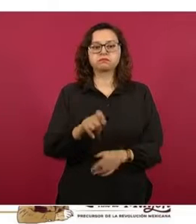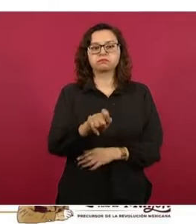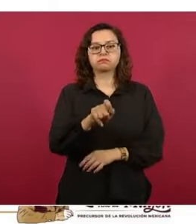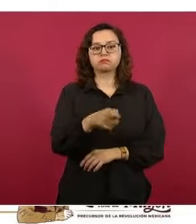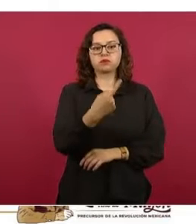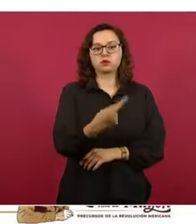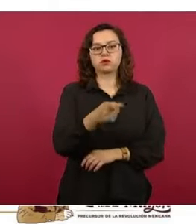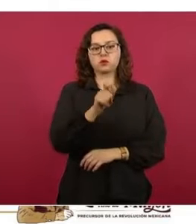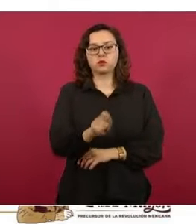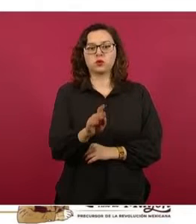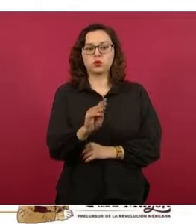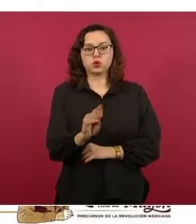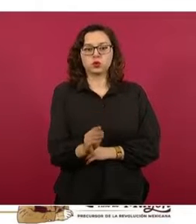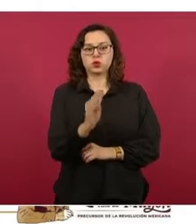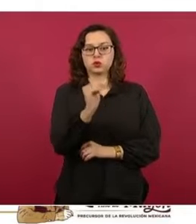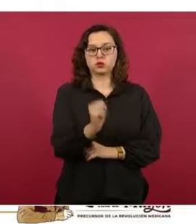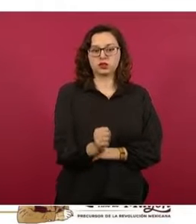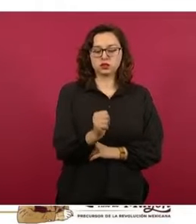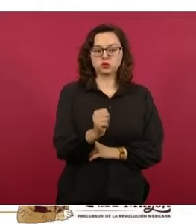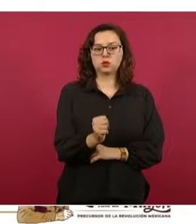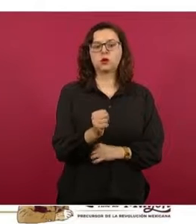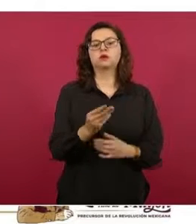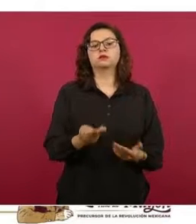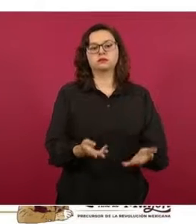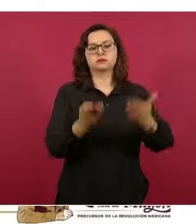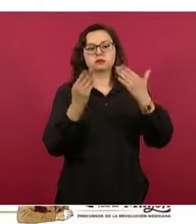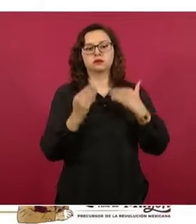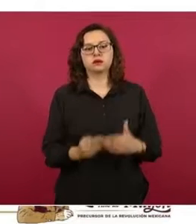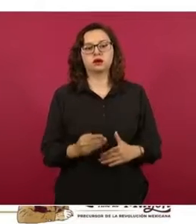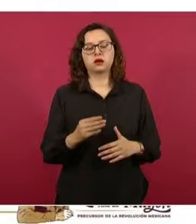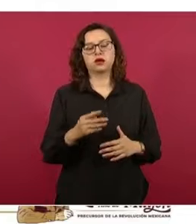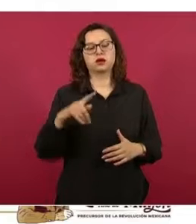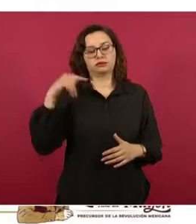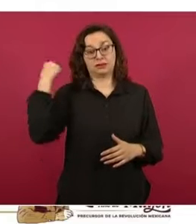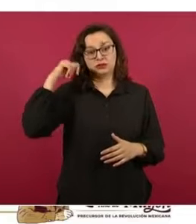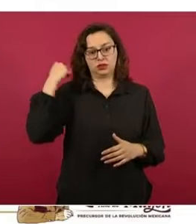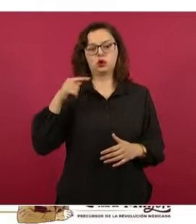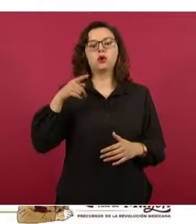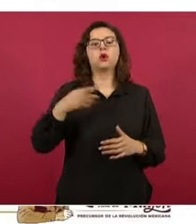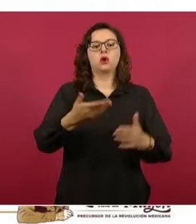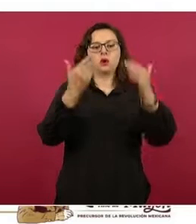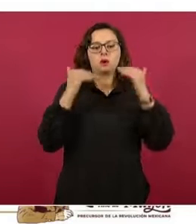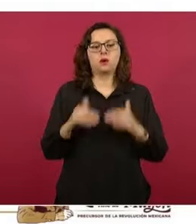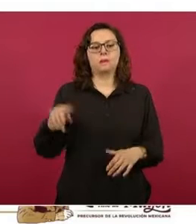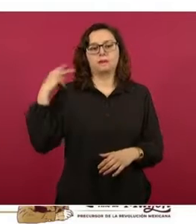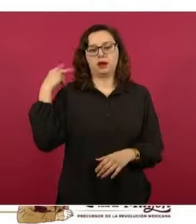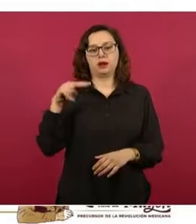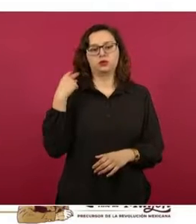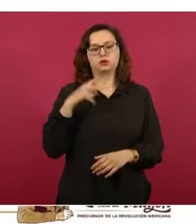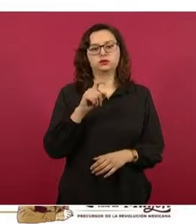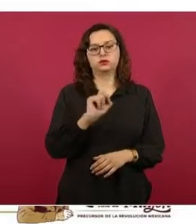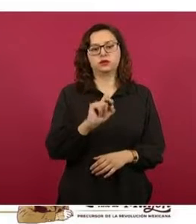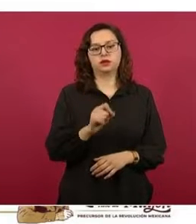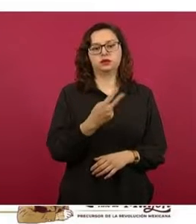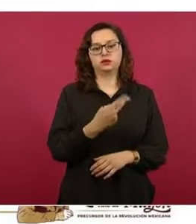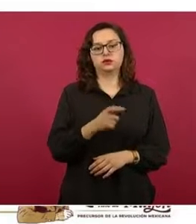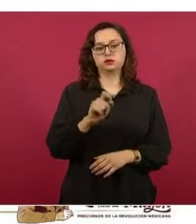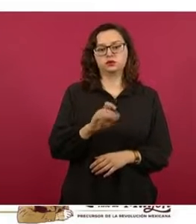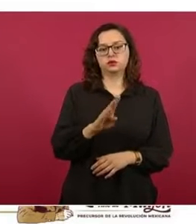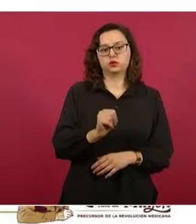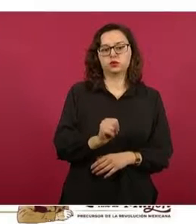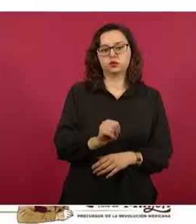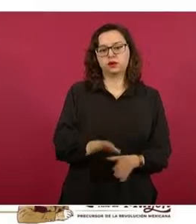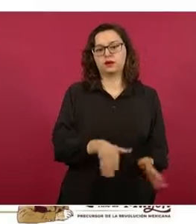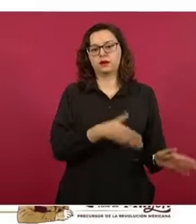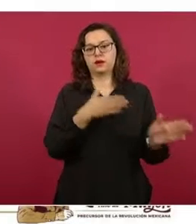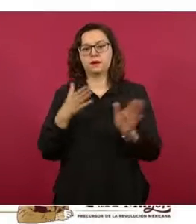de Servifácil, Centro Tabasco, y 22 pesos con 9 centavos de franquicia Pemex en Veracruz, Veracruz.